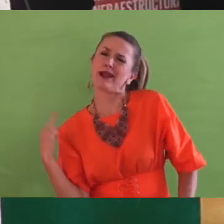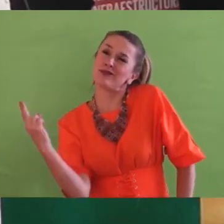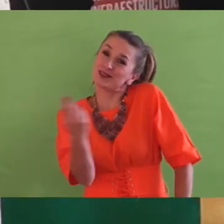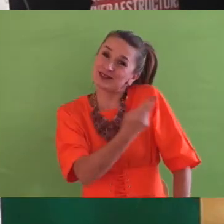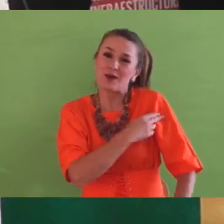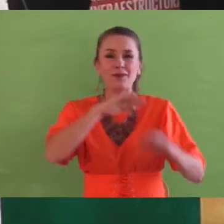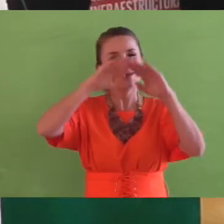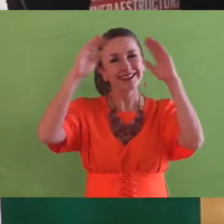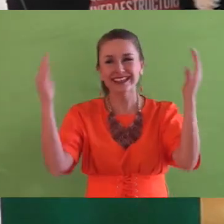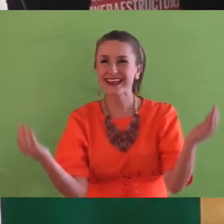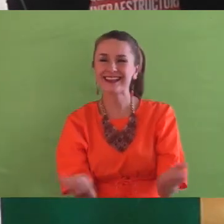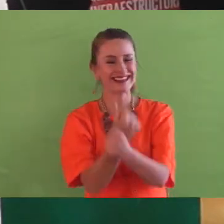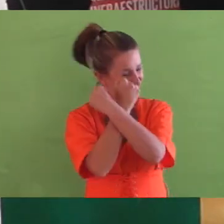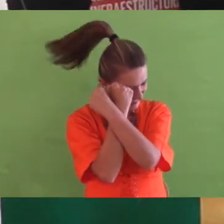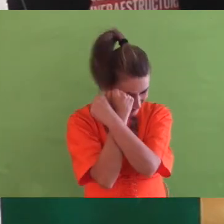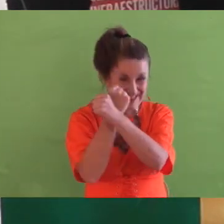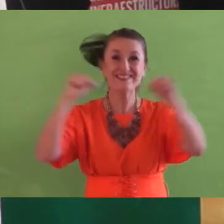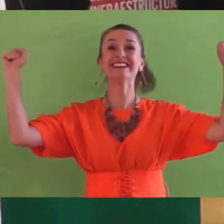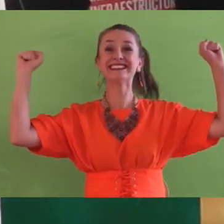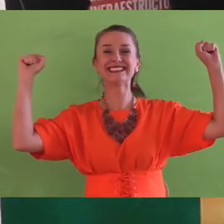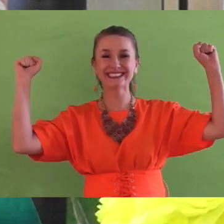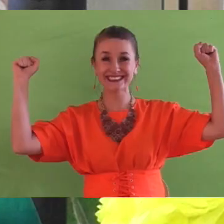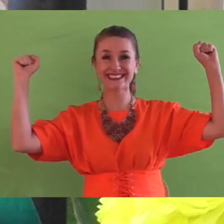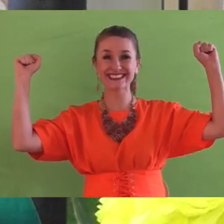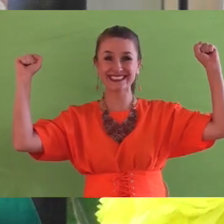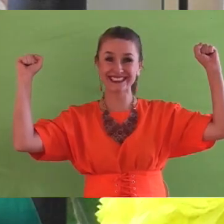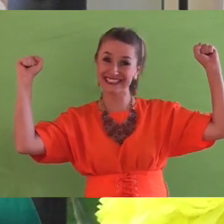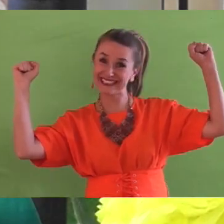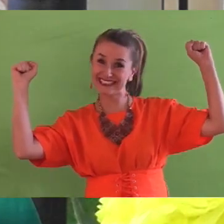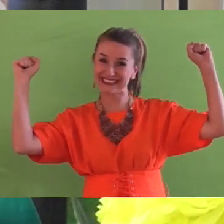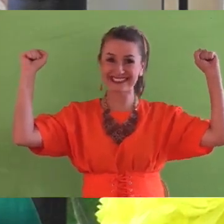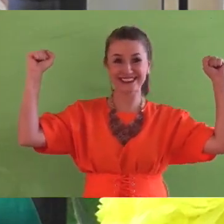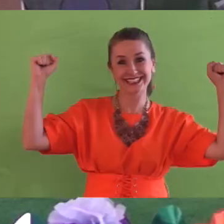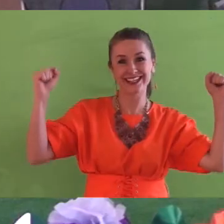para nuestro planeta